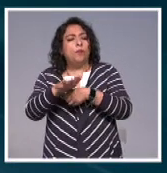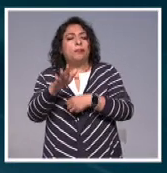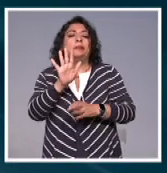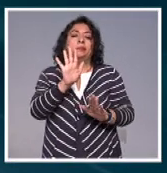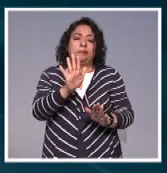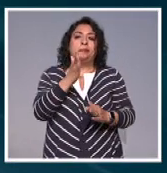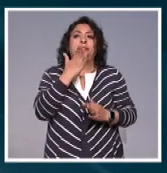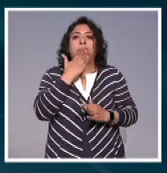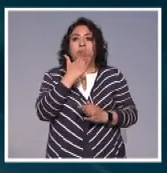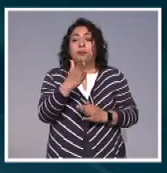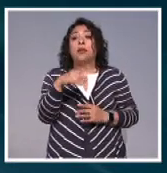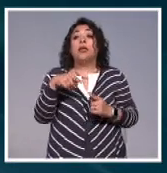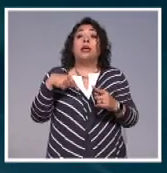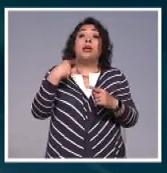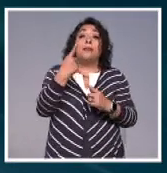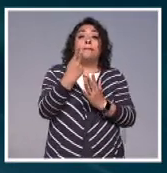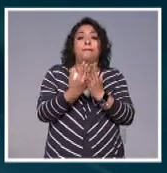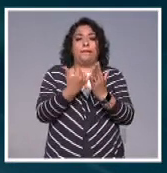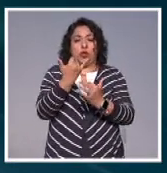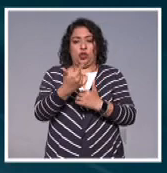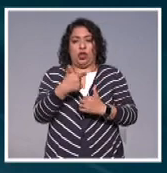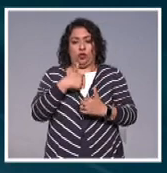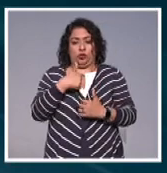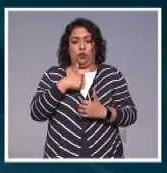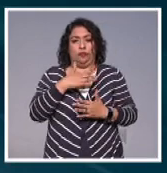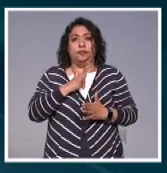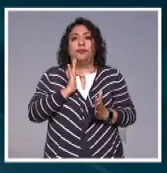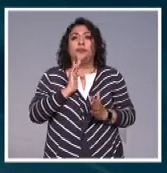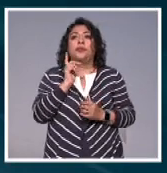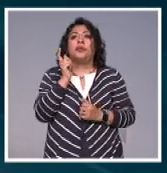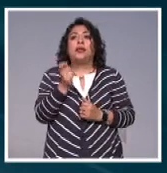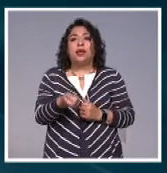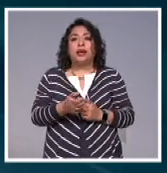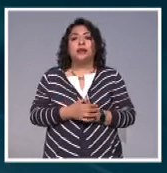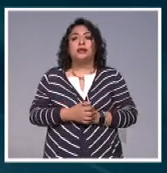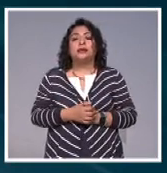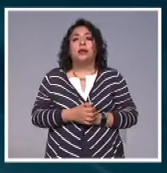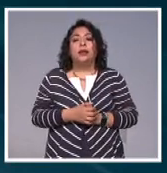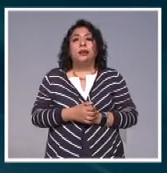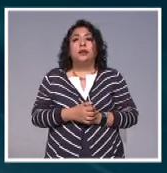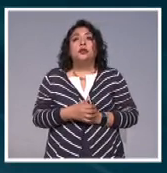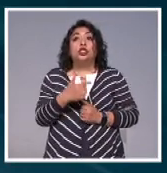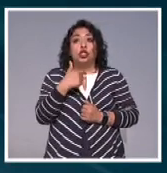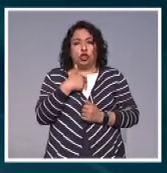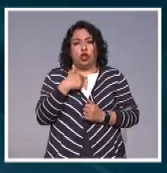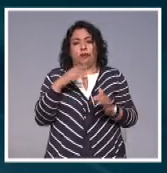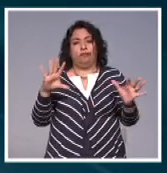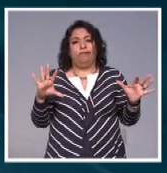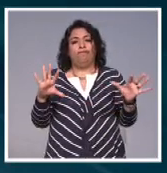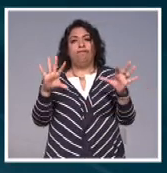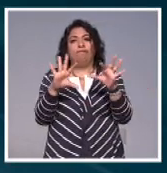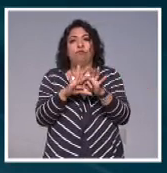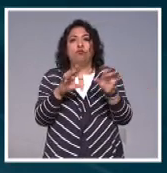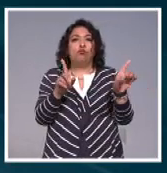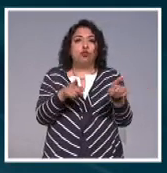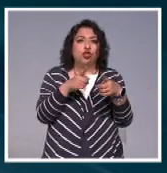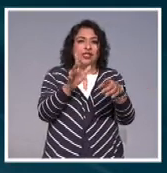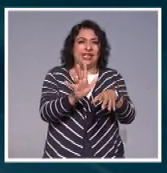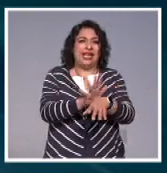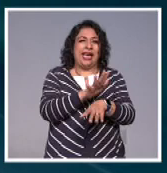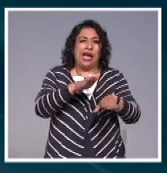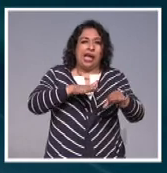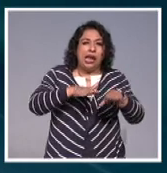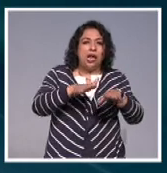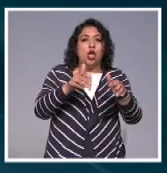Bueno, pues el siguiente proyecto que tengo es un proyecto en el cual yo combino música